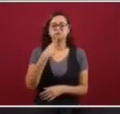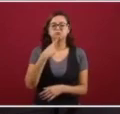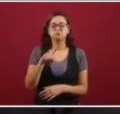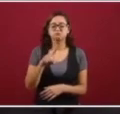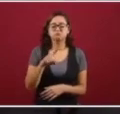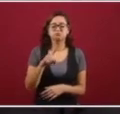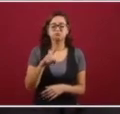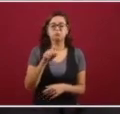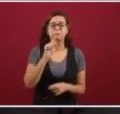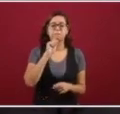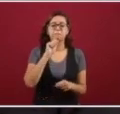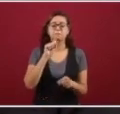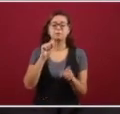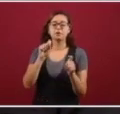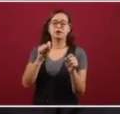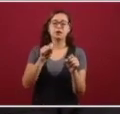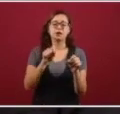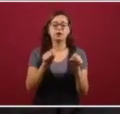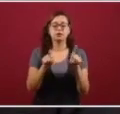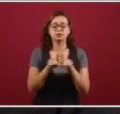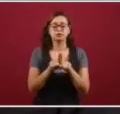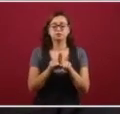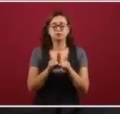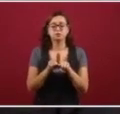que incluso